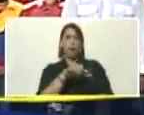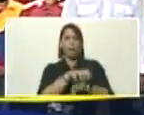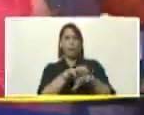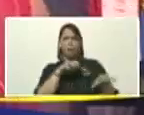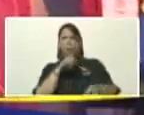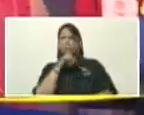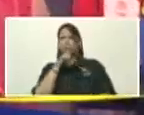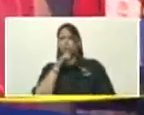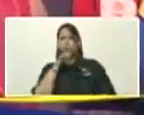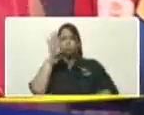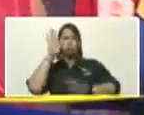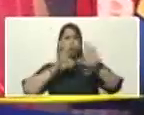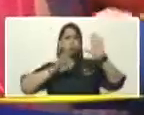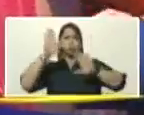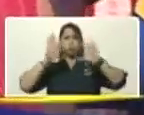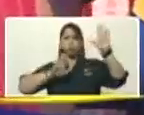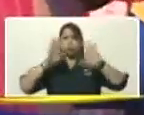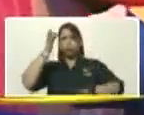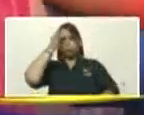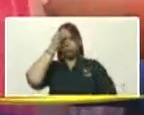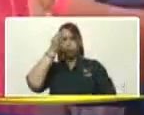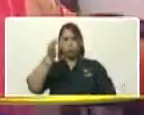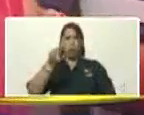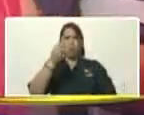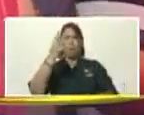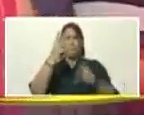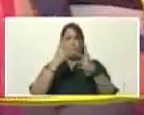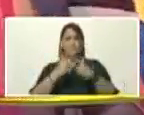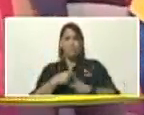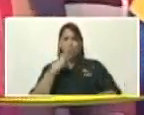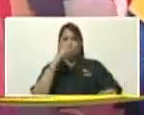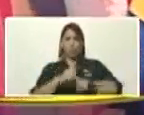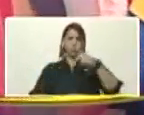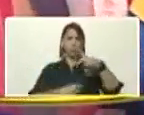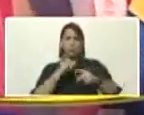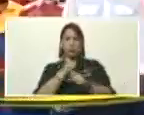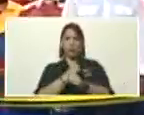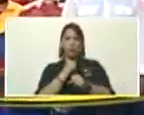Levanten la mano los consejos productivos de trabajadores.